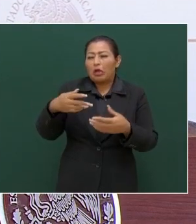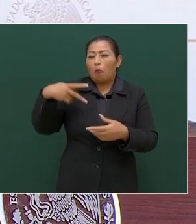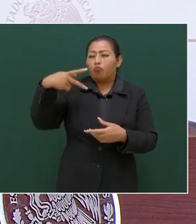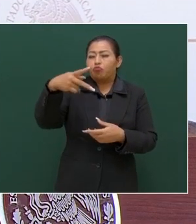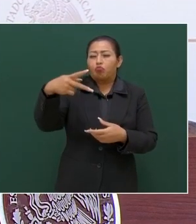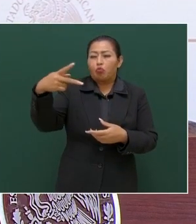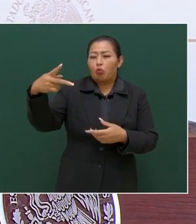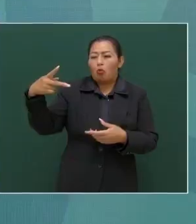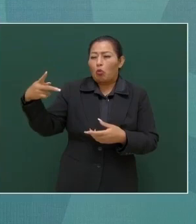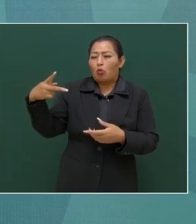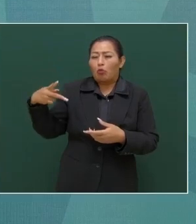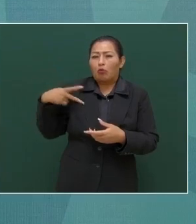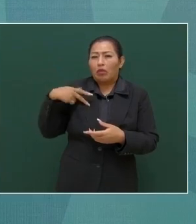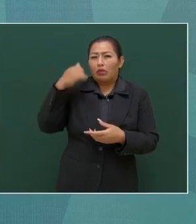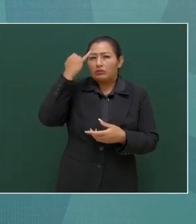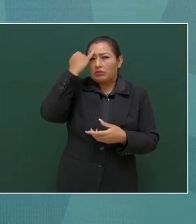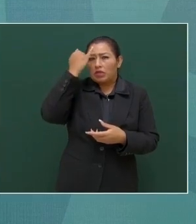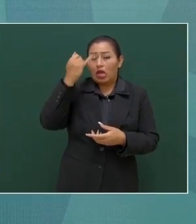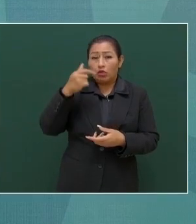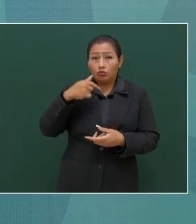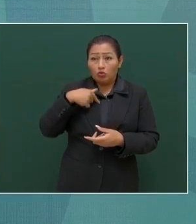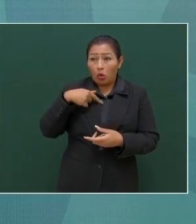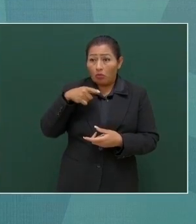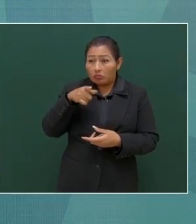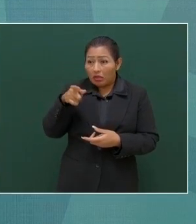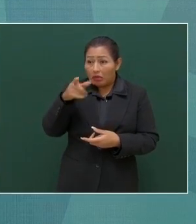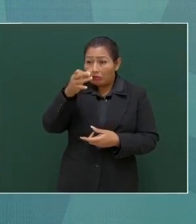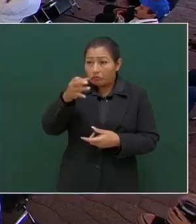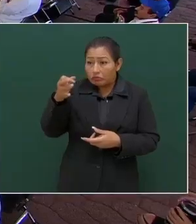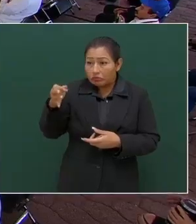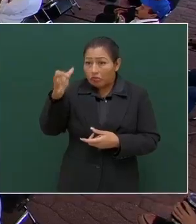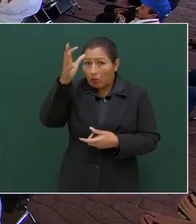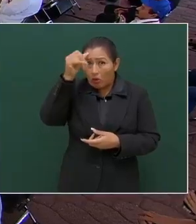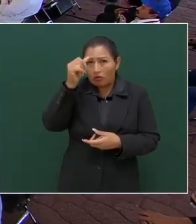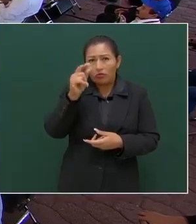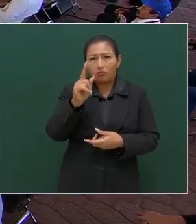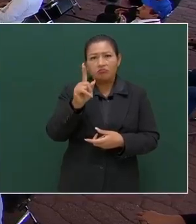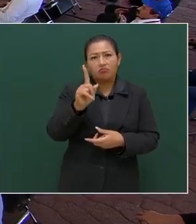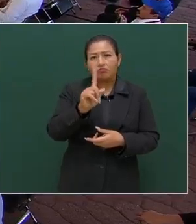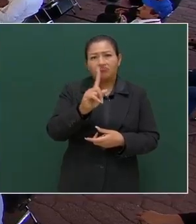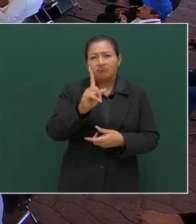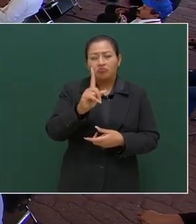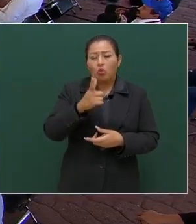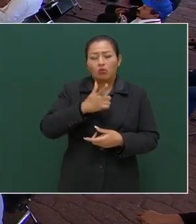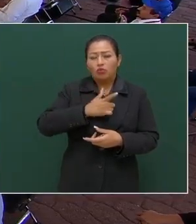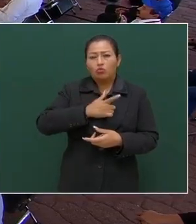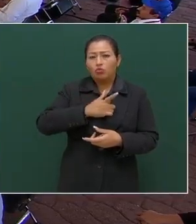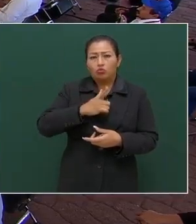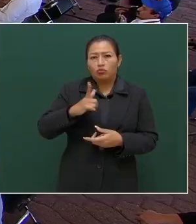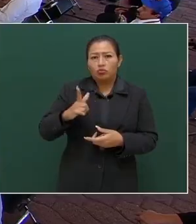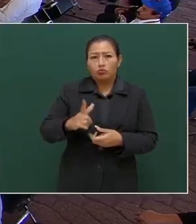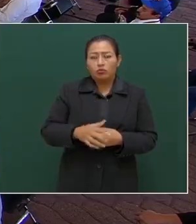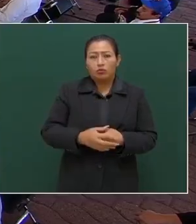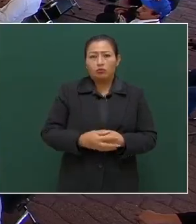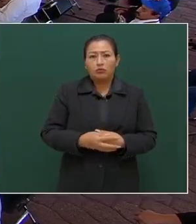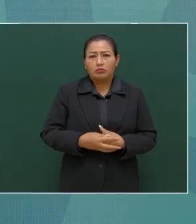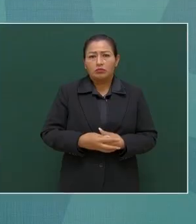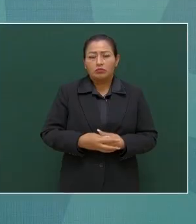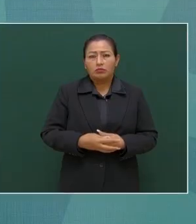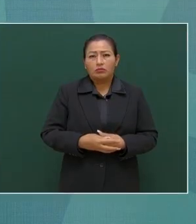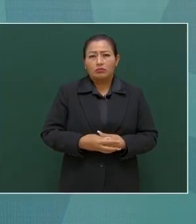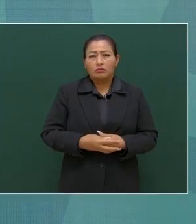público, que yo no estoy de acuerdo con la simulación que representa